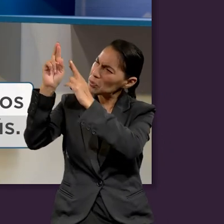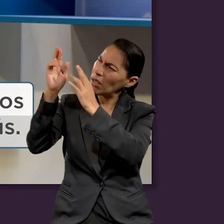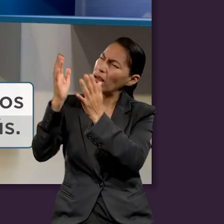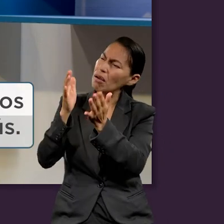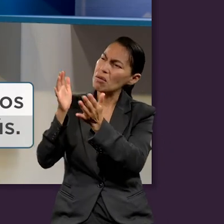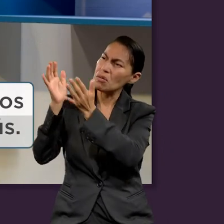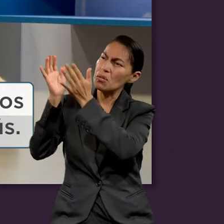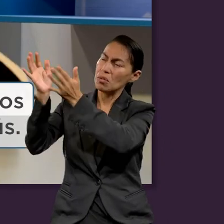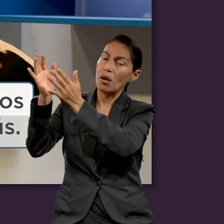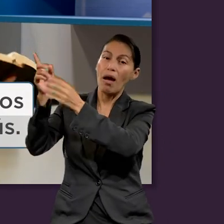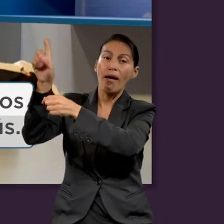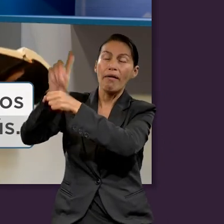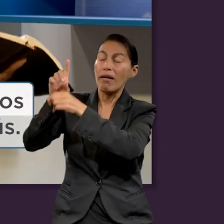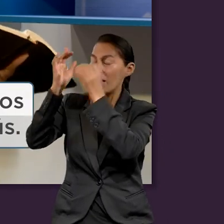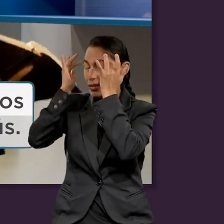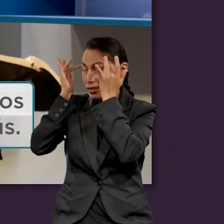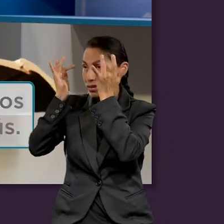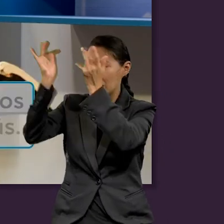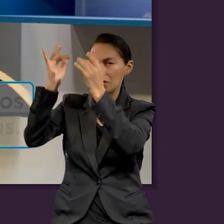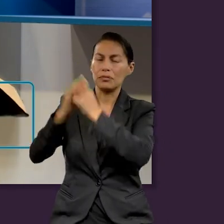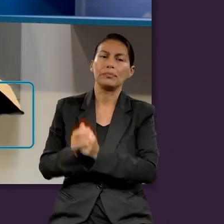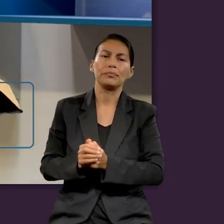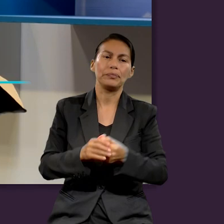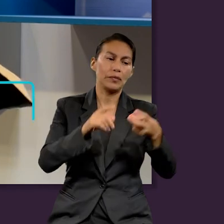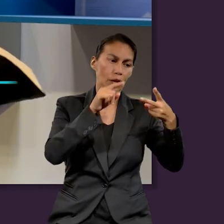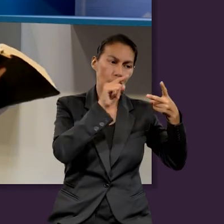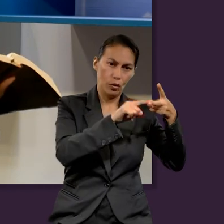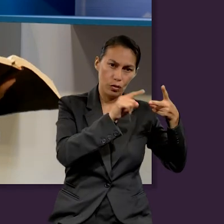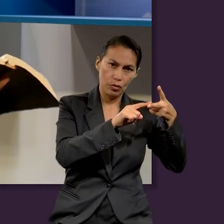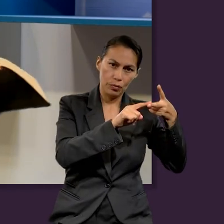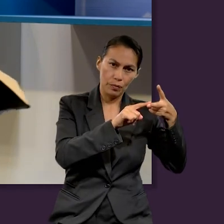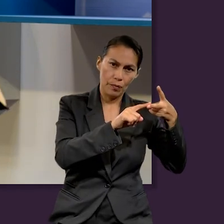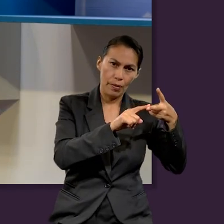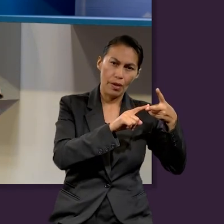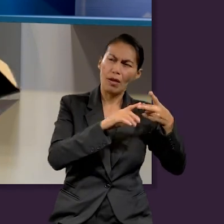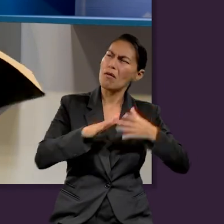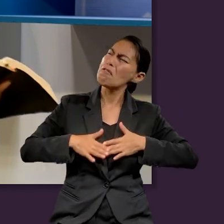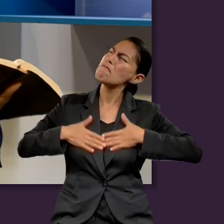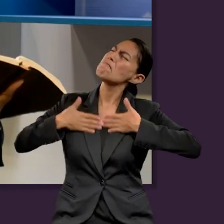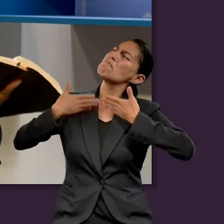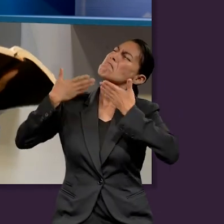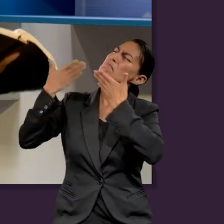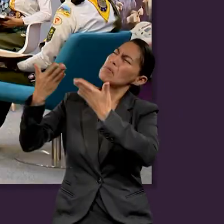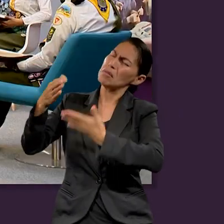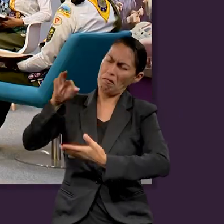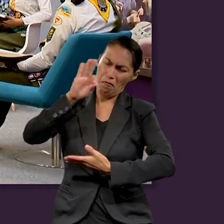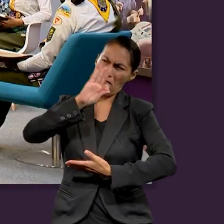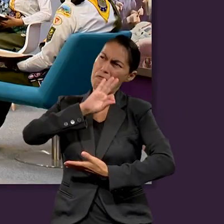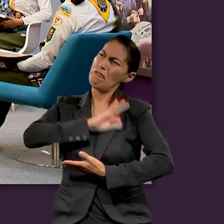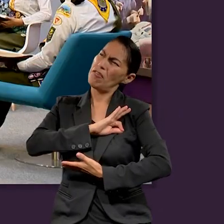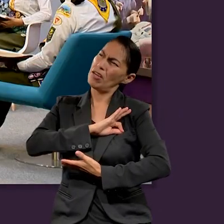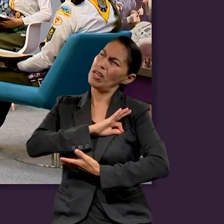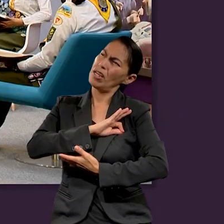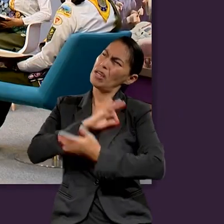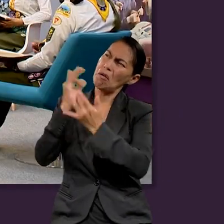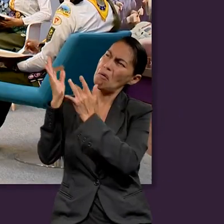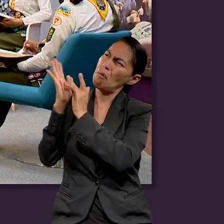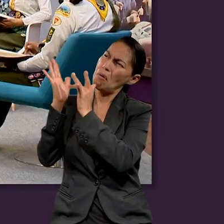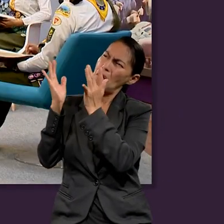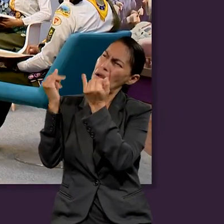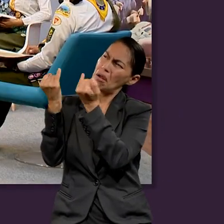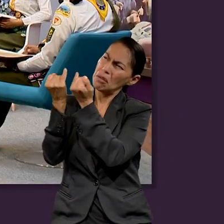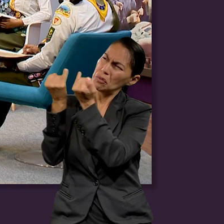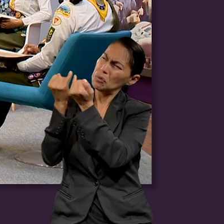ordenanza a guardar a reposar en el santo día del señor el sábado y número dos es mantener esa confianza